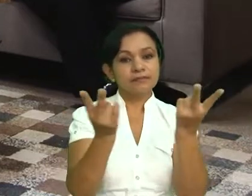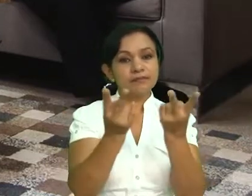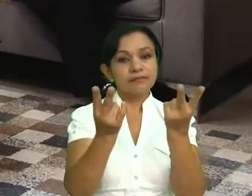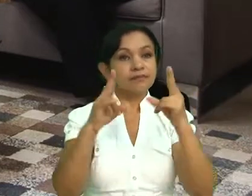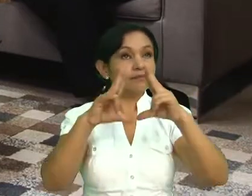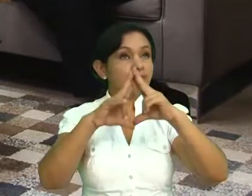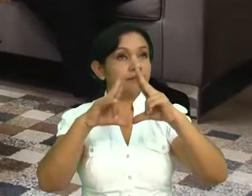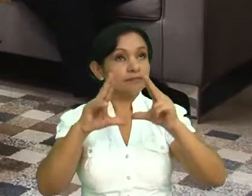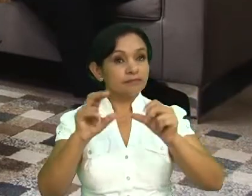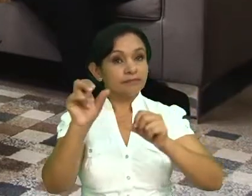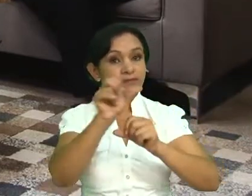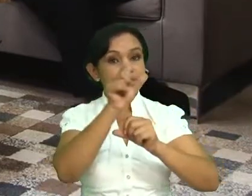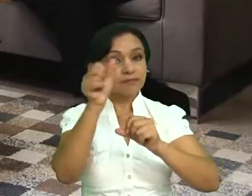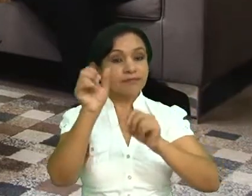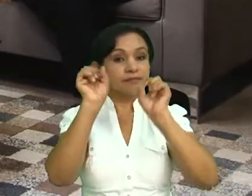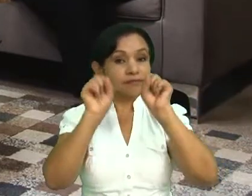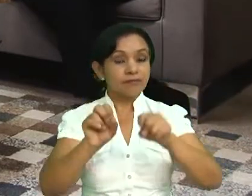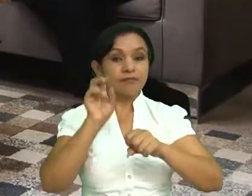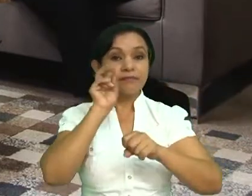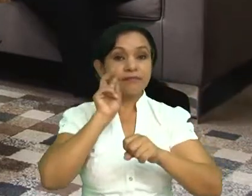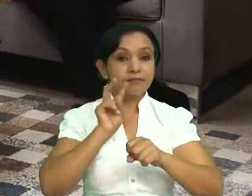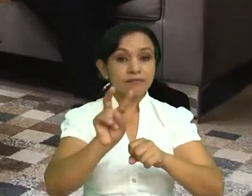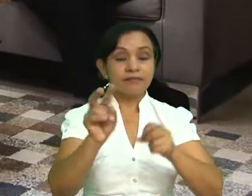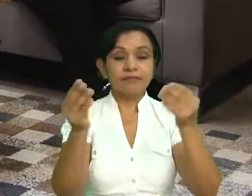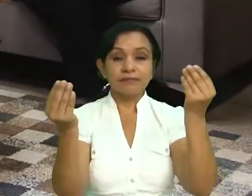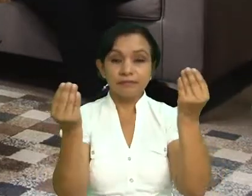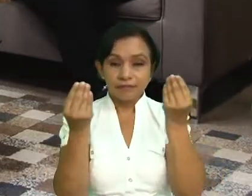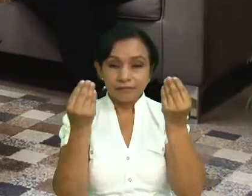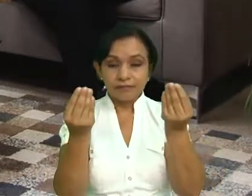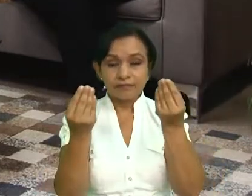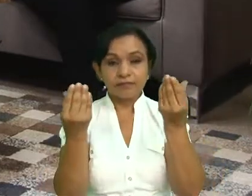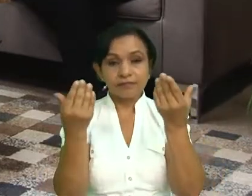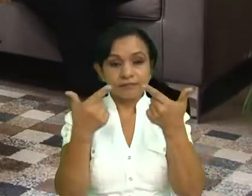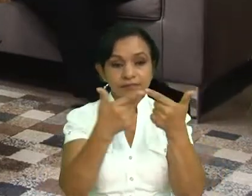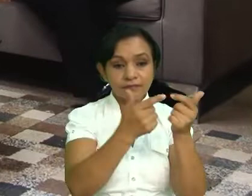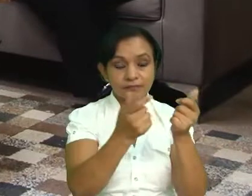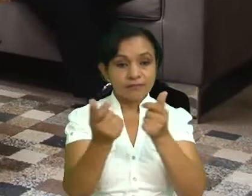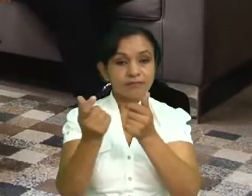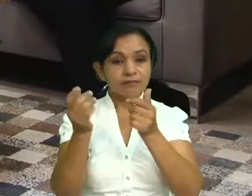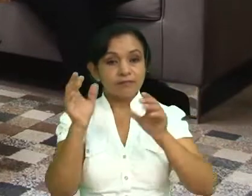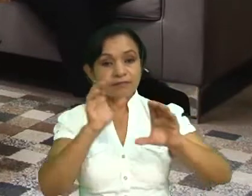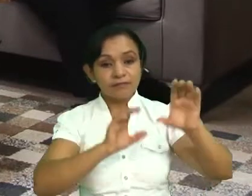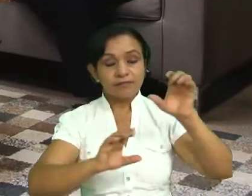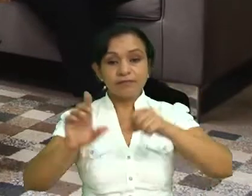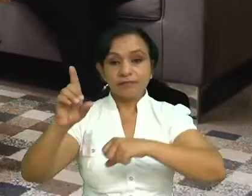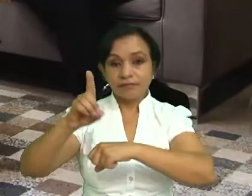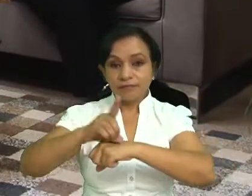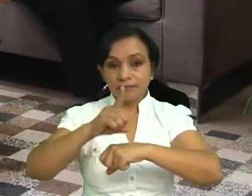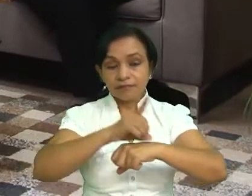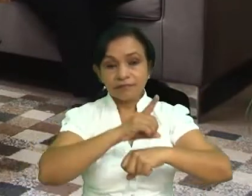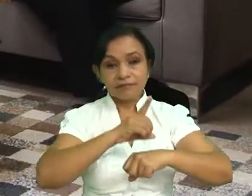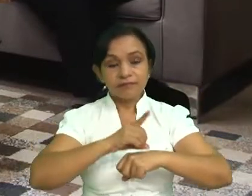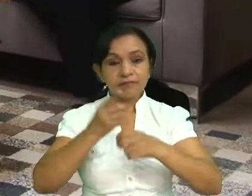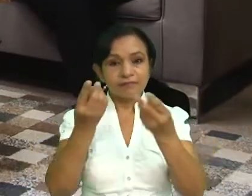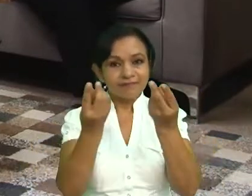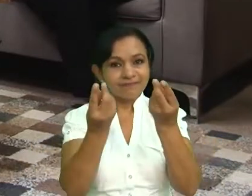repente en otros lados hemos visto que hay muchos comités en los que están todos los científicos, los médicos, los economistas. Ya